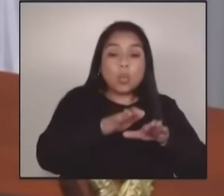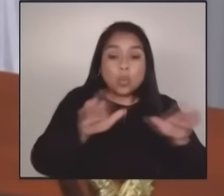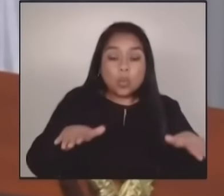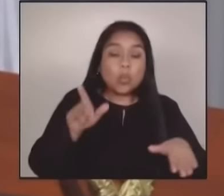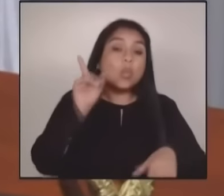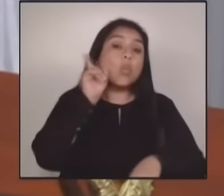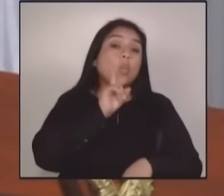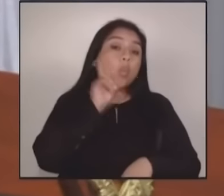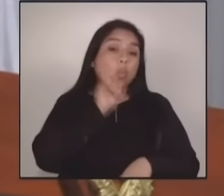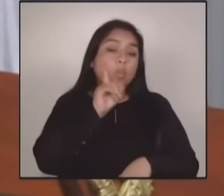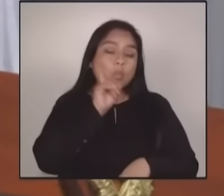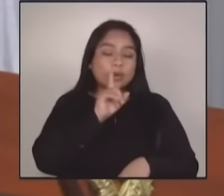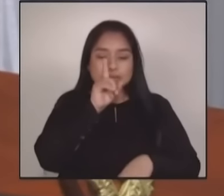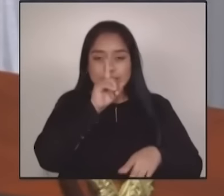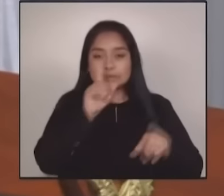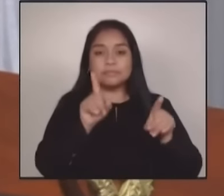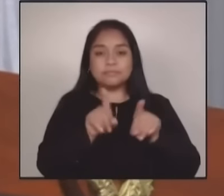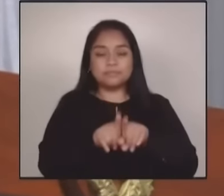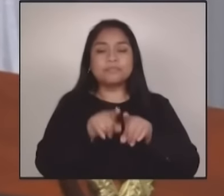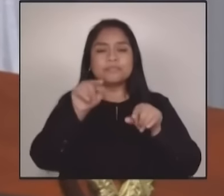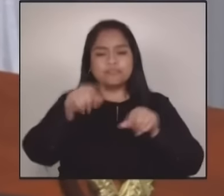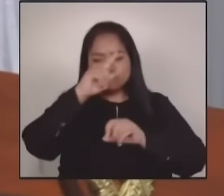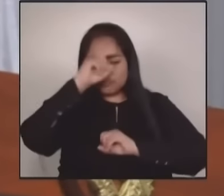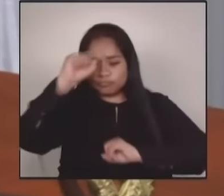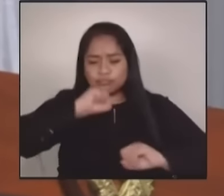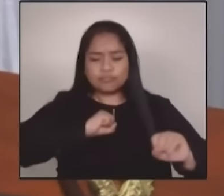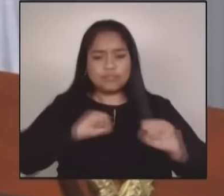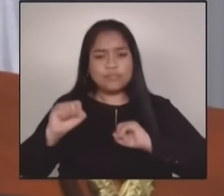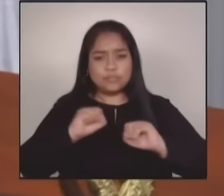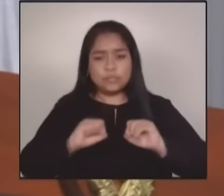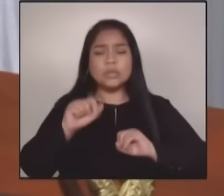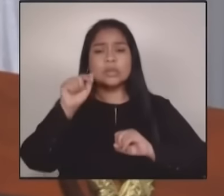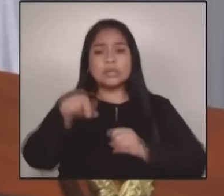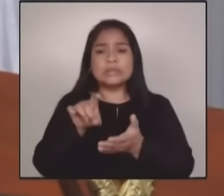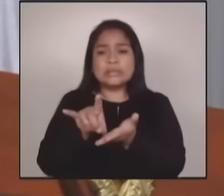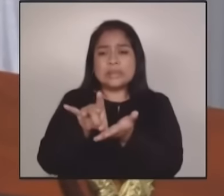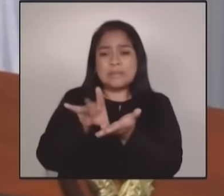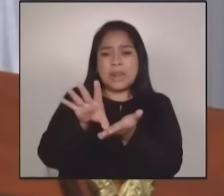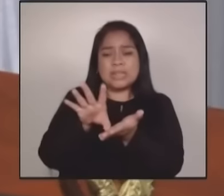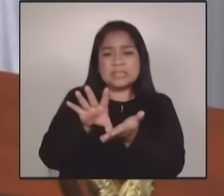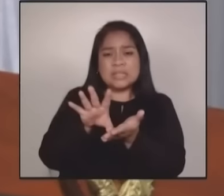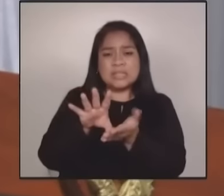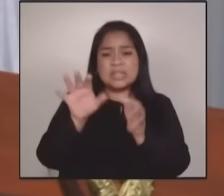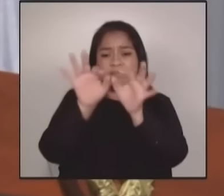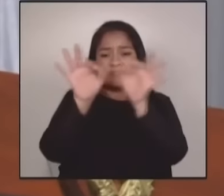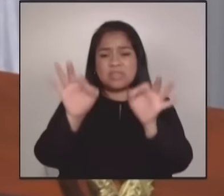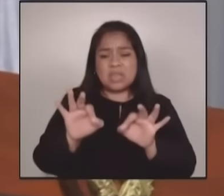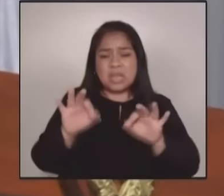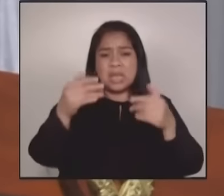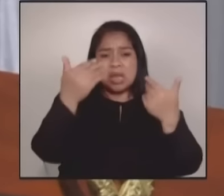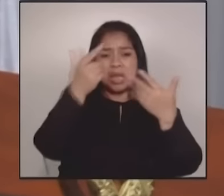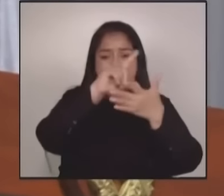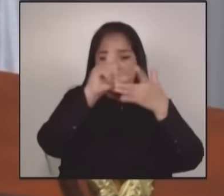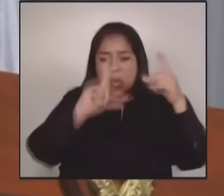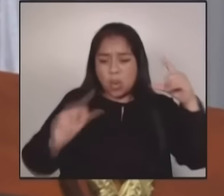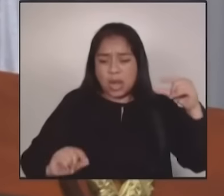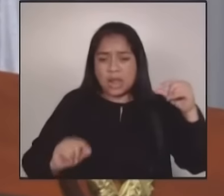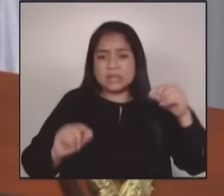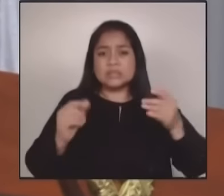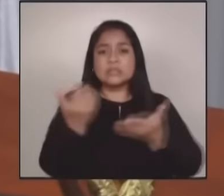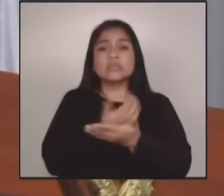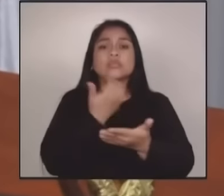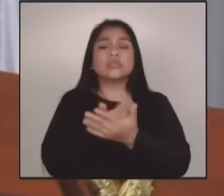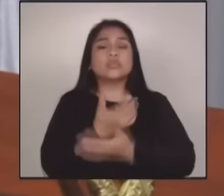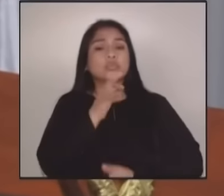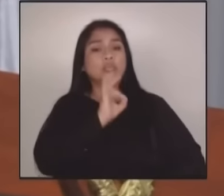y la juventud. Trabajaremos en la eliminación de las barreras geográficas, económicas y sociales